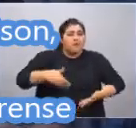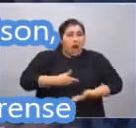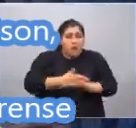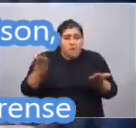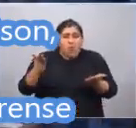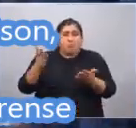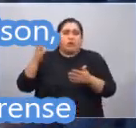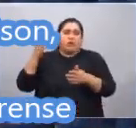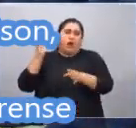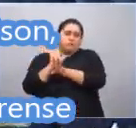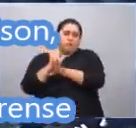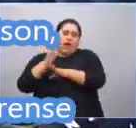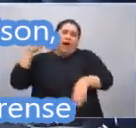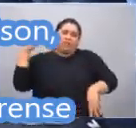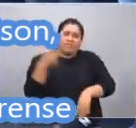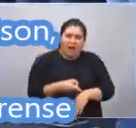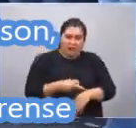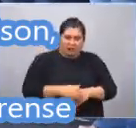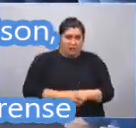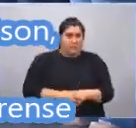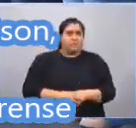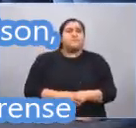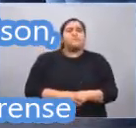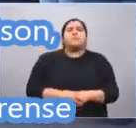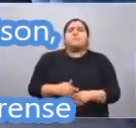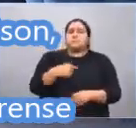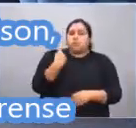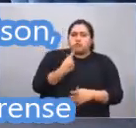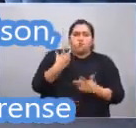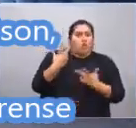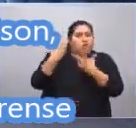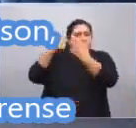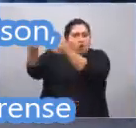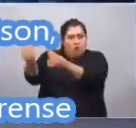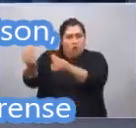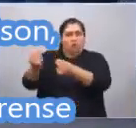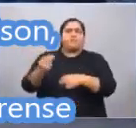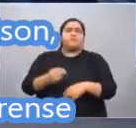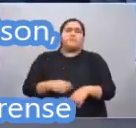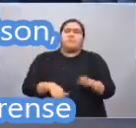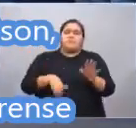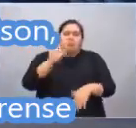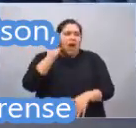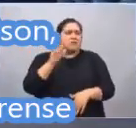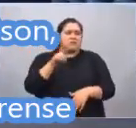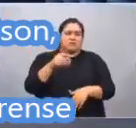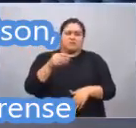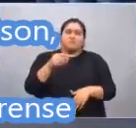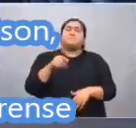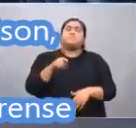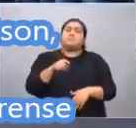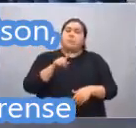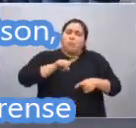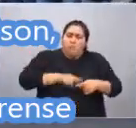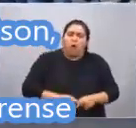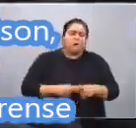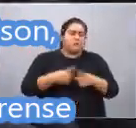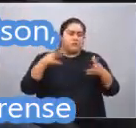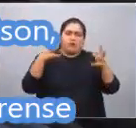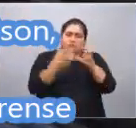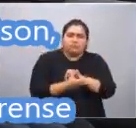y gratuita. Es un rechazo a la crueldad como práctica política.